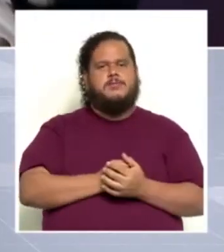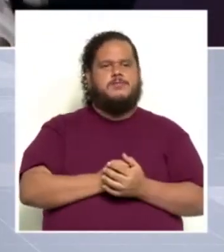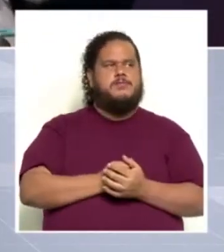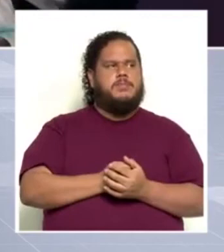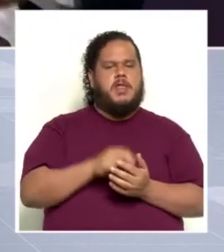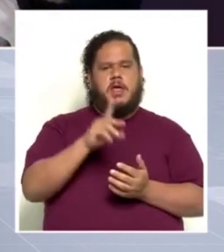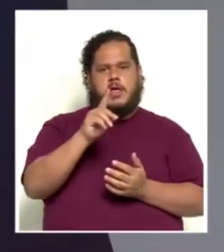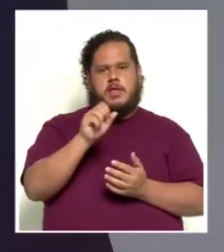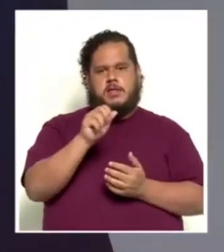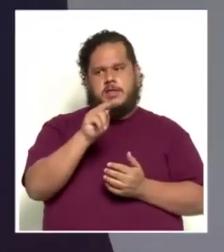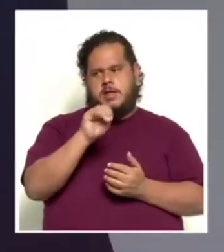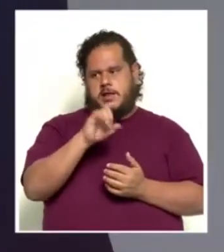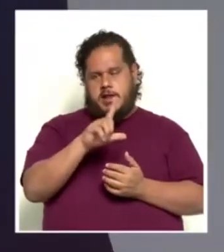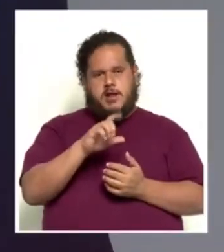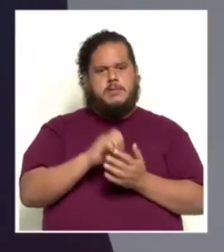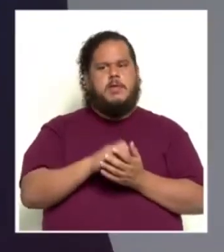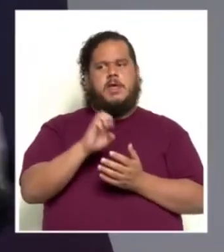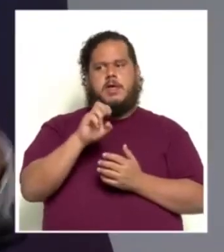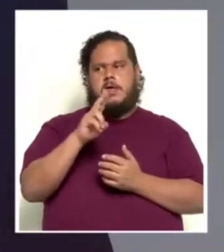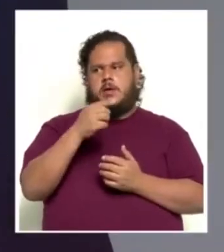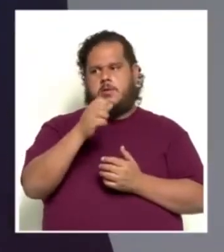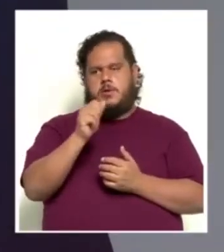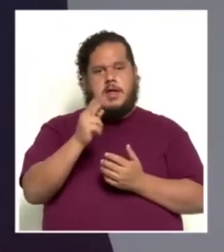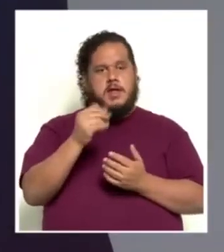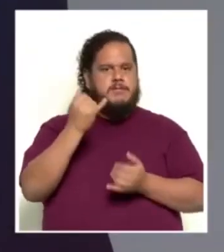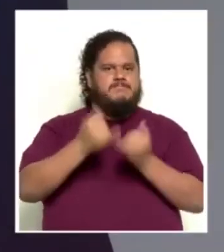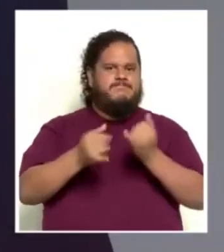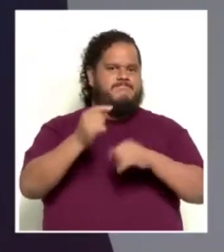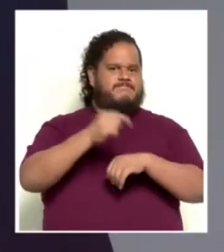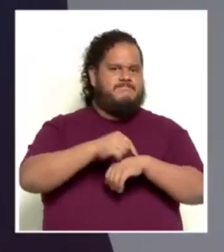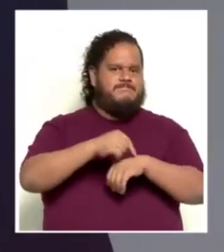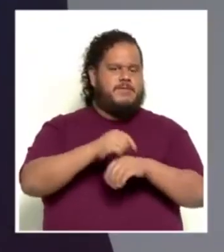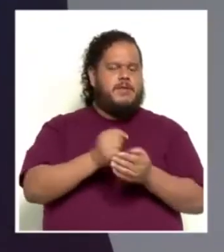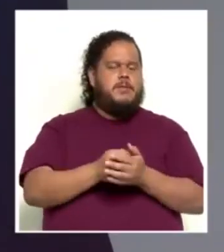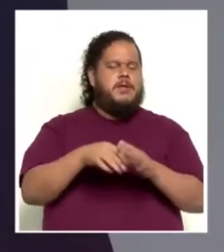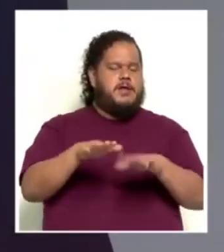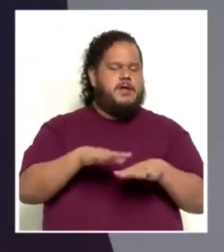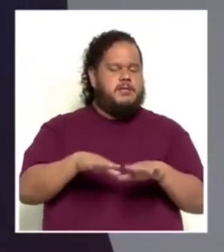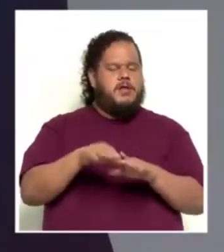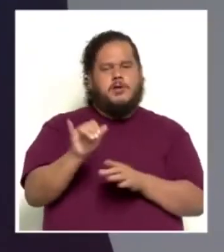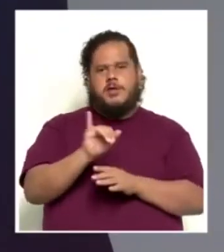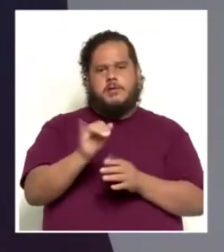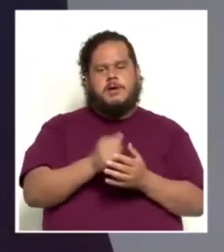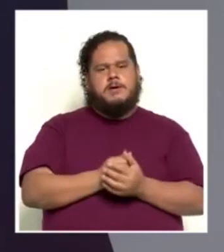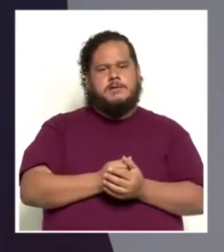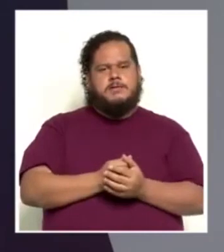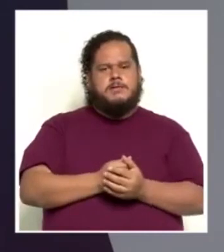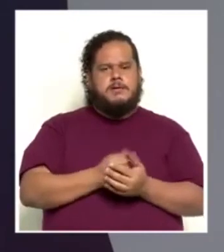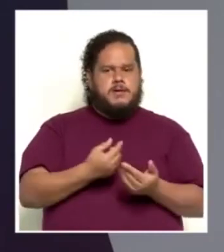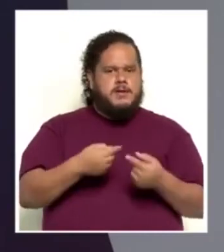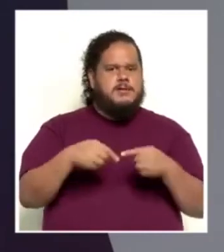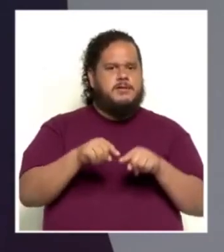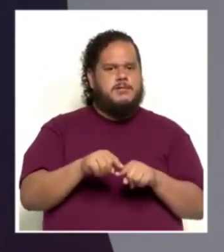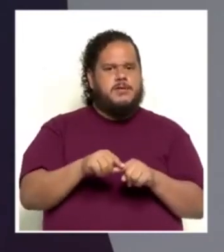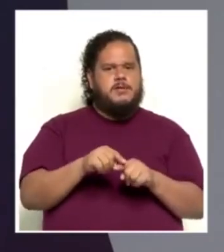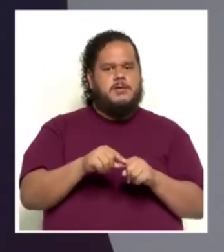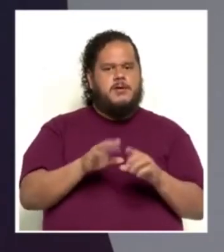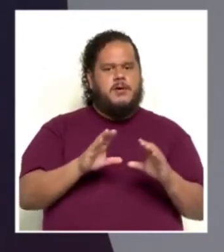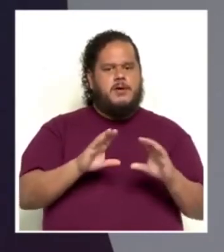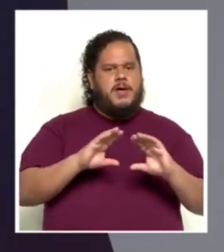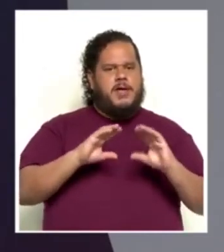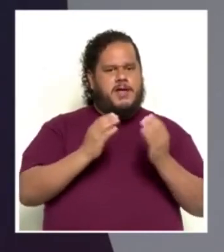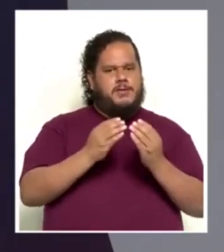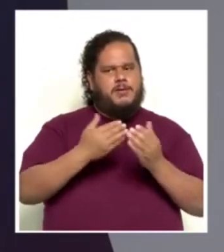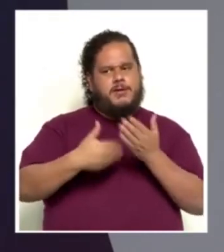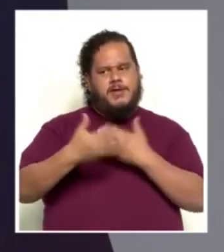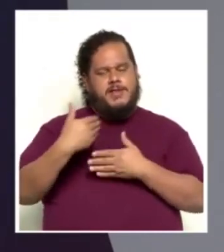Daniel, Eugenia, muchísimas gracias. Se nos terminó el tiempo del espacio, igual que nos pasó en el bloque anterior.